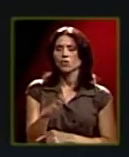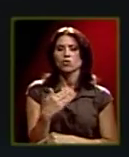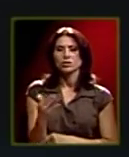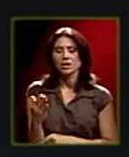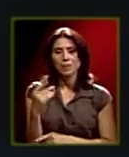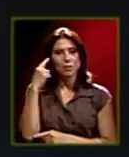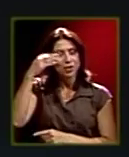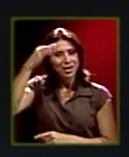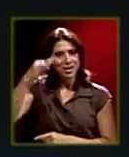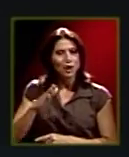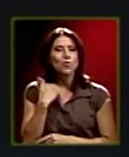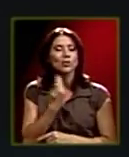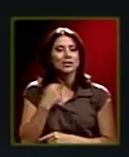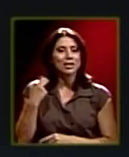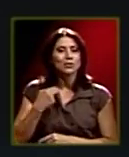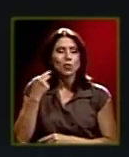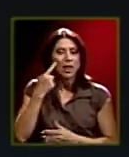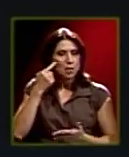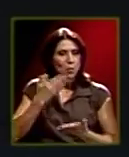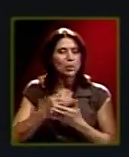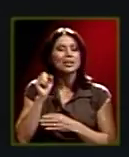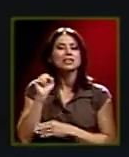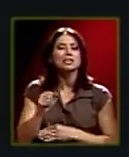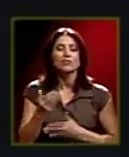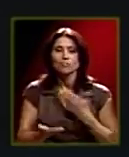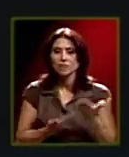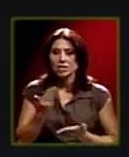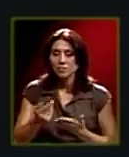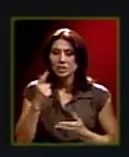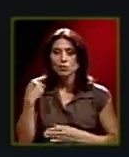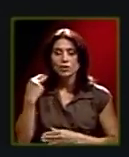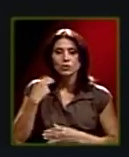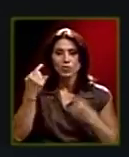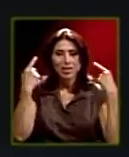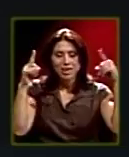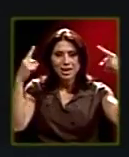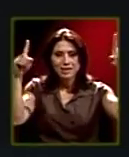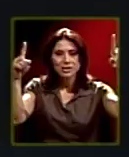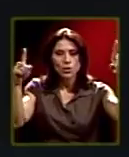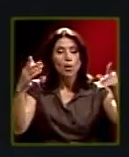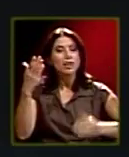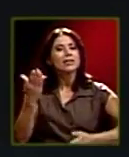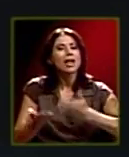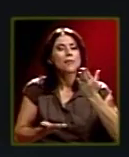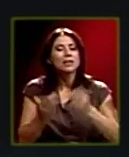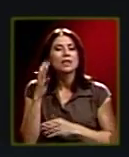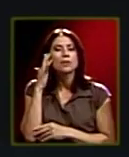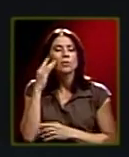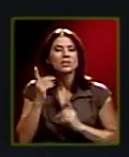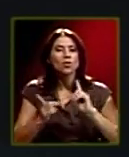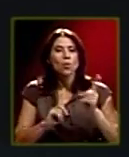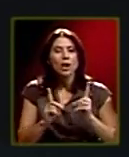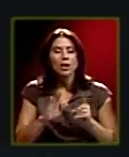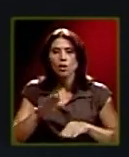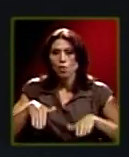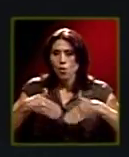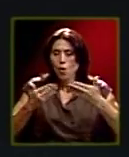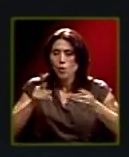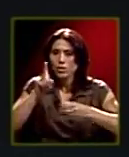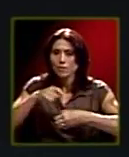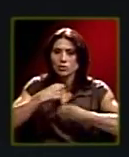nuestra historia demuestra que sí sirve, es una historia de éxito, tal vez la preocupación es cómo debemos hacer para